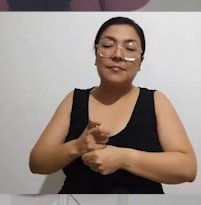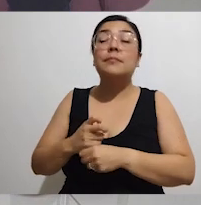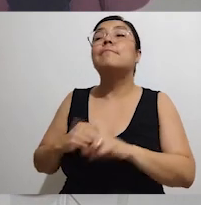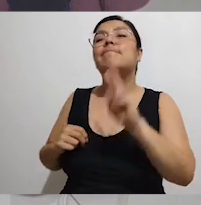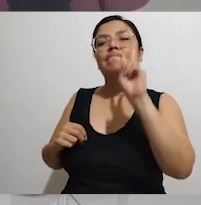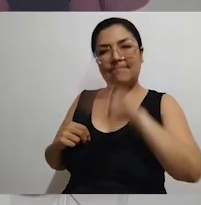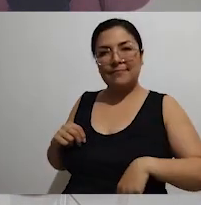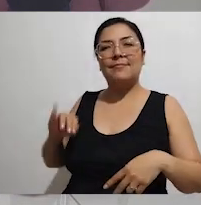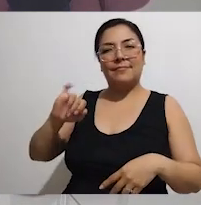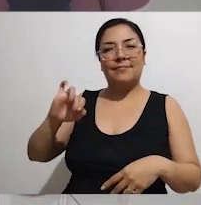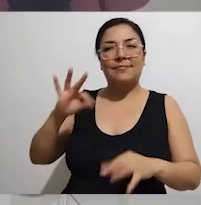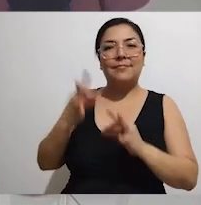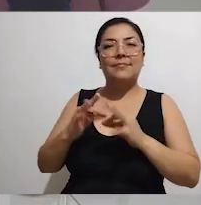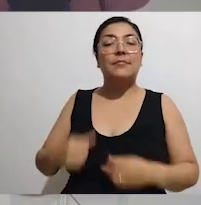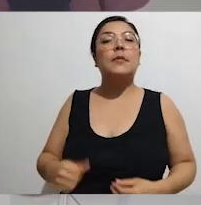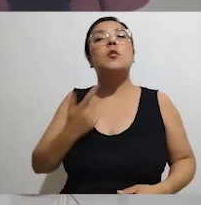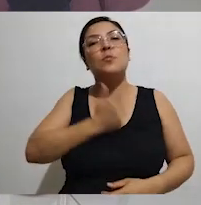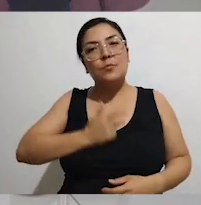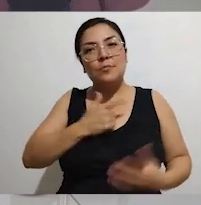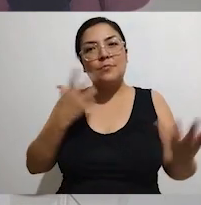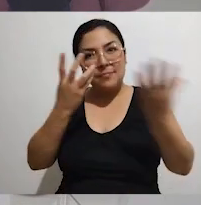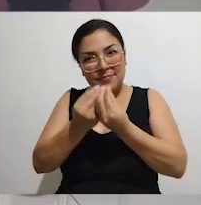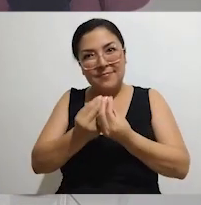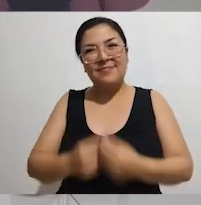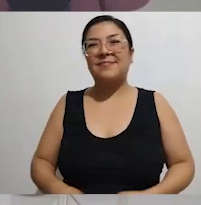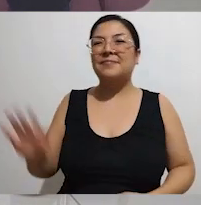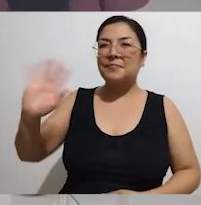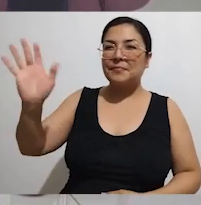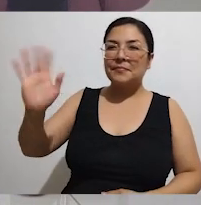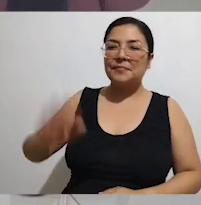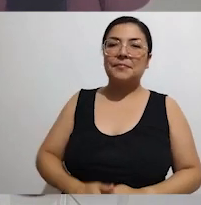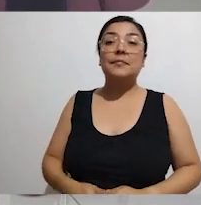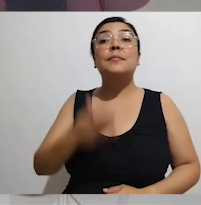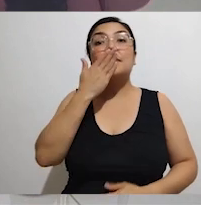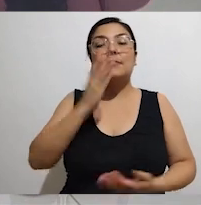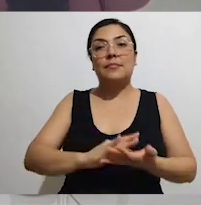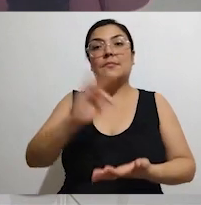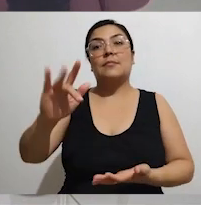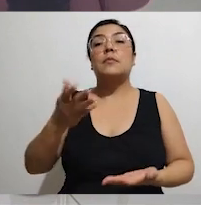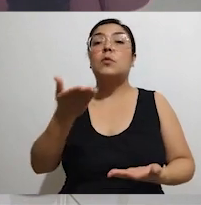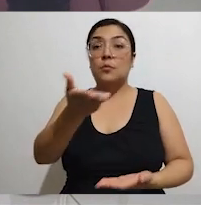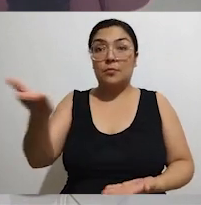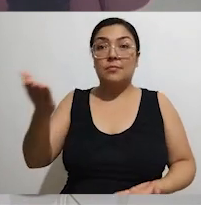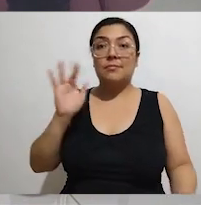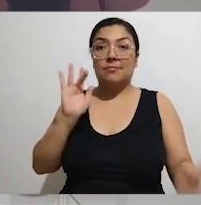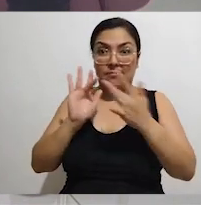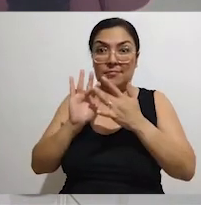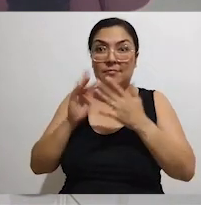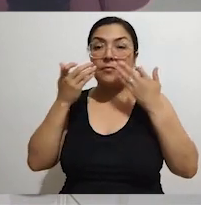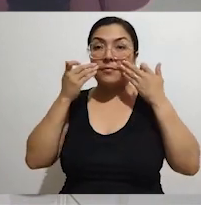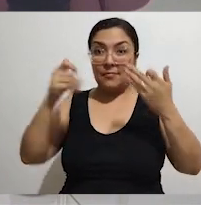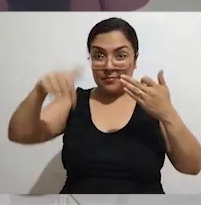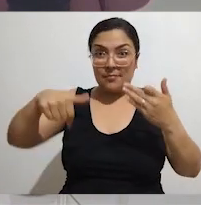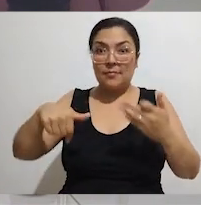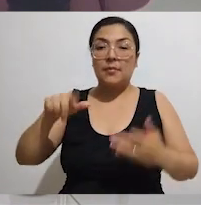lugar a dudas así será. Consejero, como siempre, un gusto y un placer tenerle aquí con nosotros. Hasta luego. Muchísimas gracias también a usted que nos vio y que nos